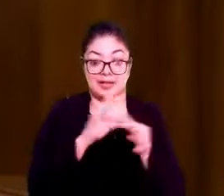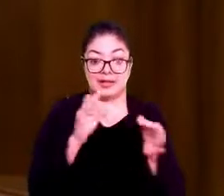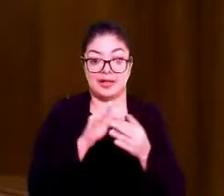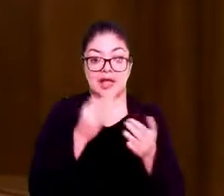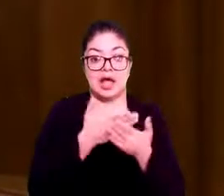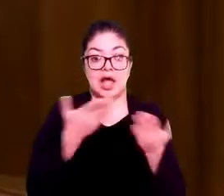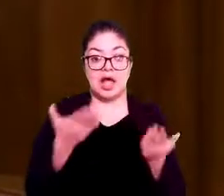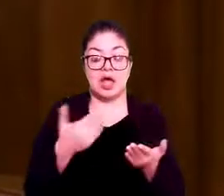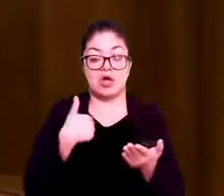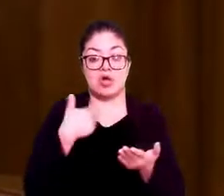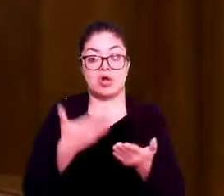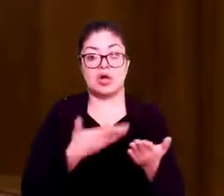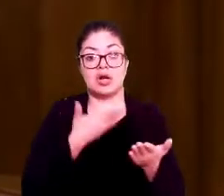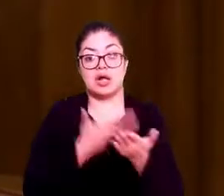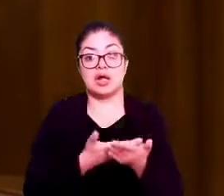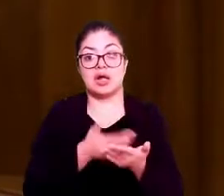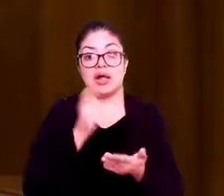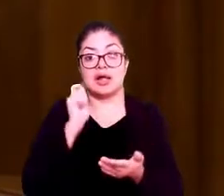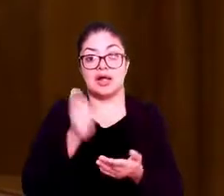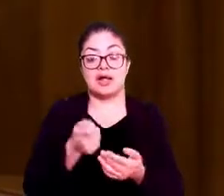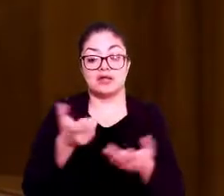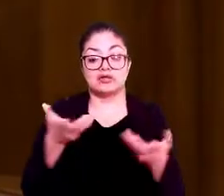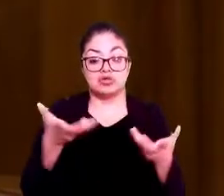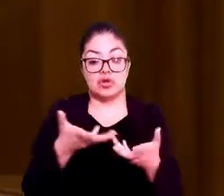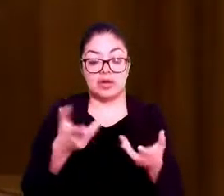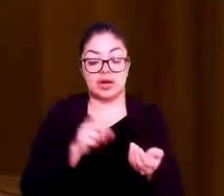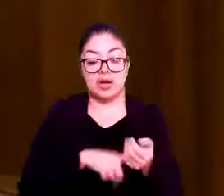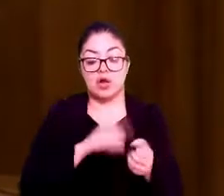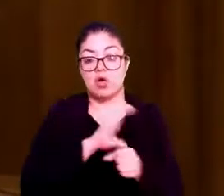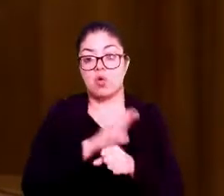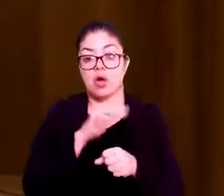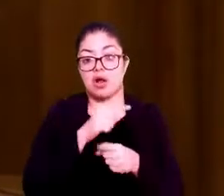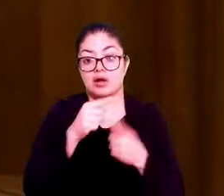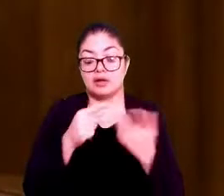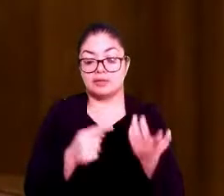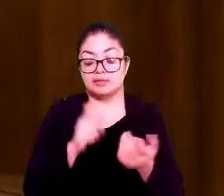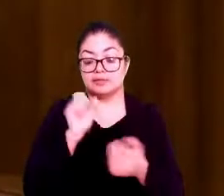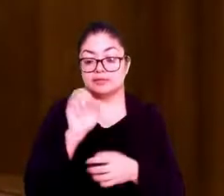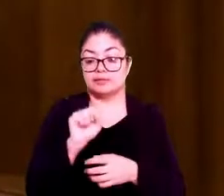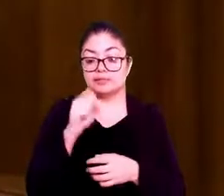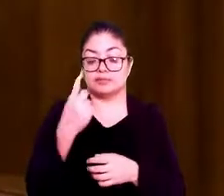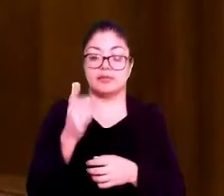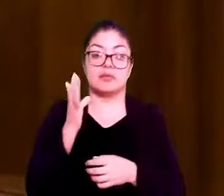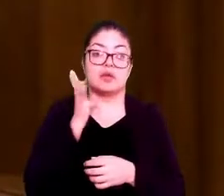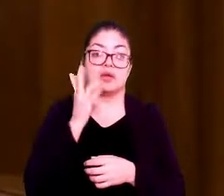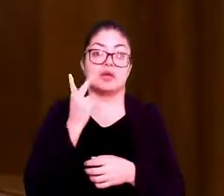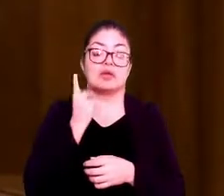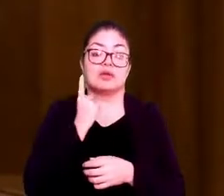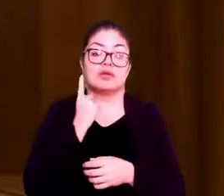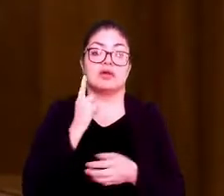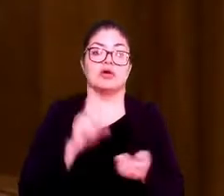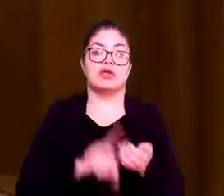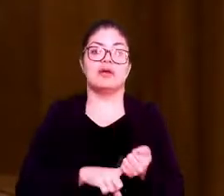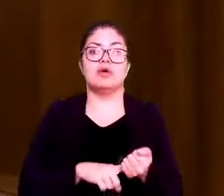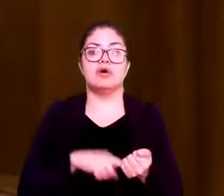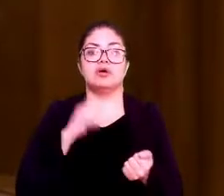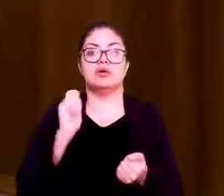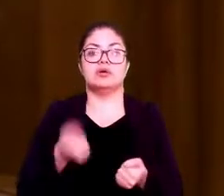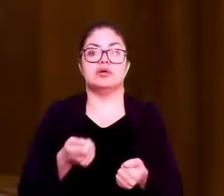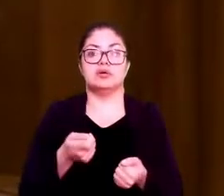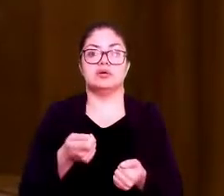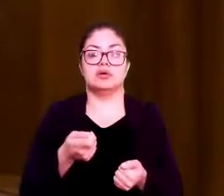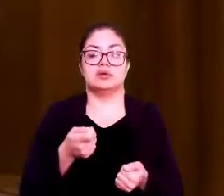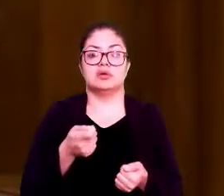someto a consideración de esta honorable soberanía lo siguiente. La honorable 60ª legislatura, en ejercicio de las facultades